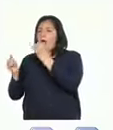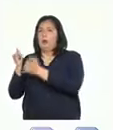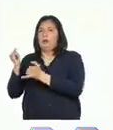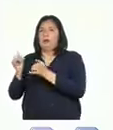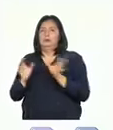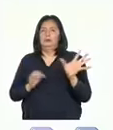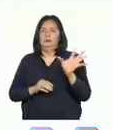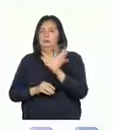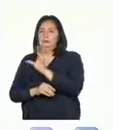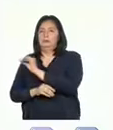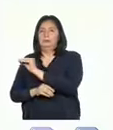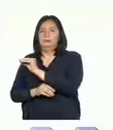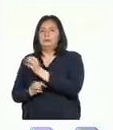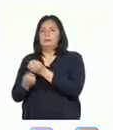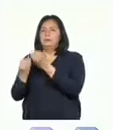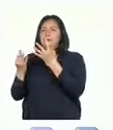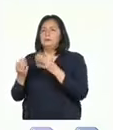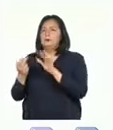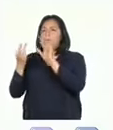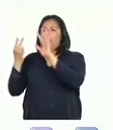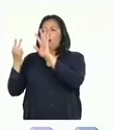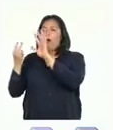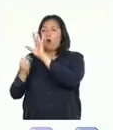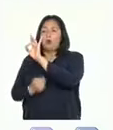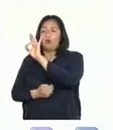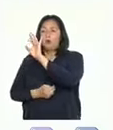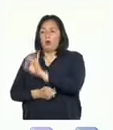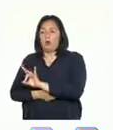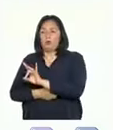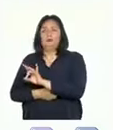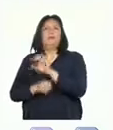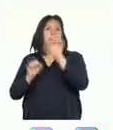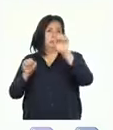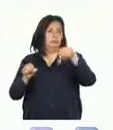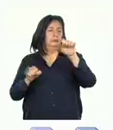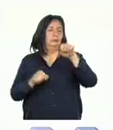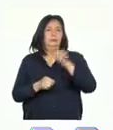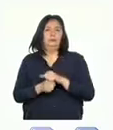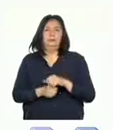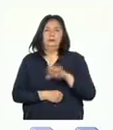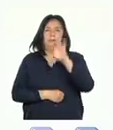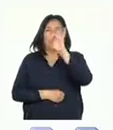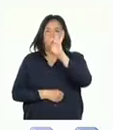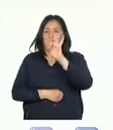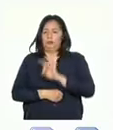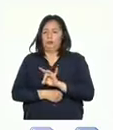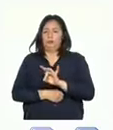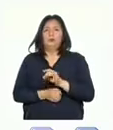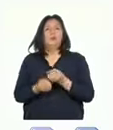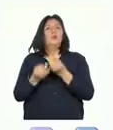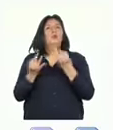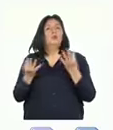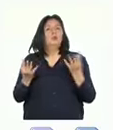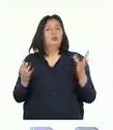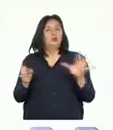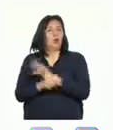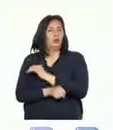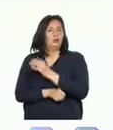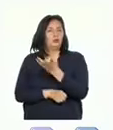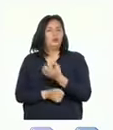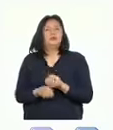ellos tendríamos 8/8. Así es, y 8/8 será nuestro